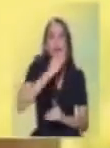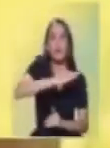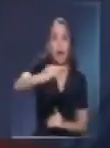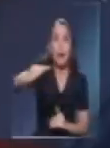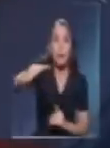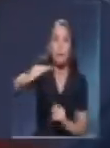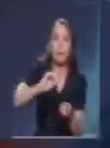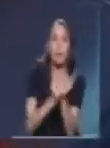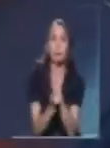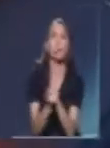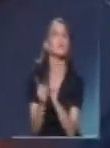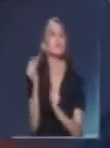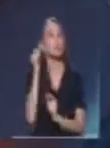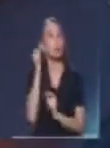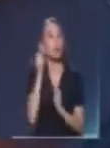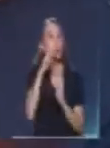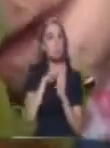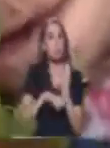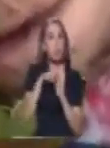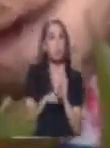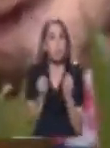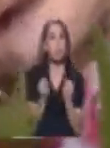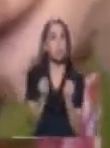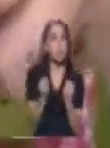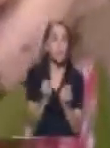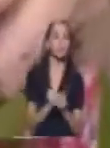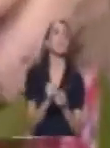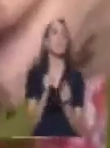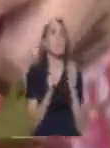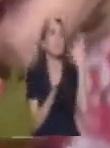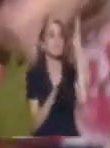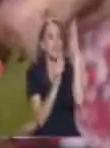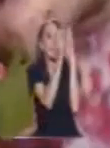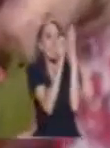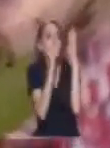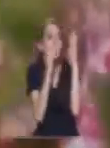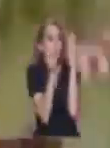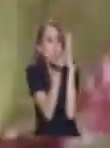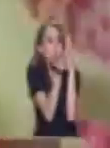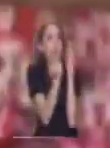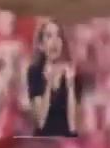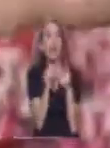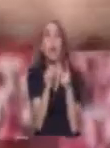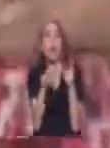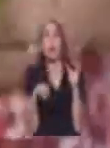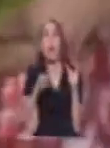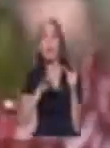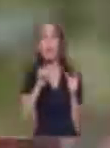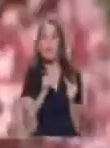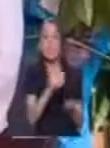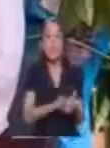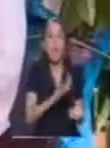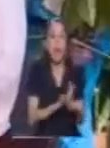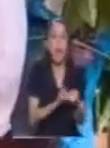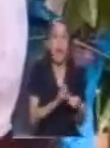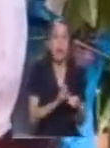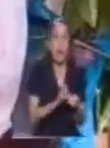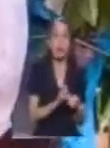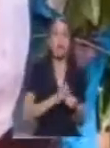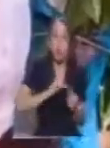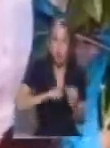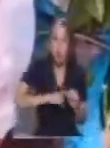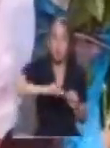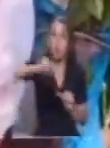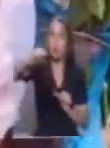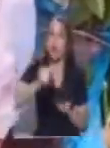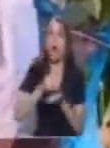lograron llevar a cabo un proyecto ambicioso que convierte la extracción de maqui y murtilla en un negocio sustentable, que además